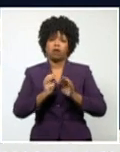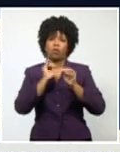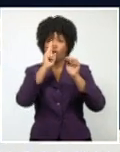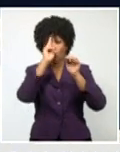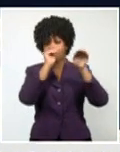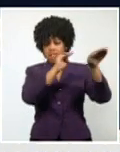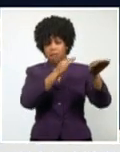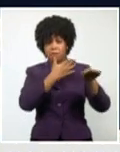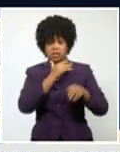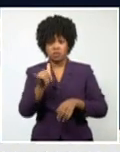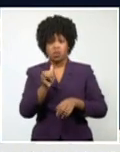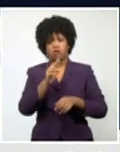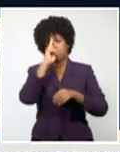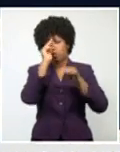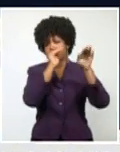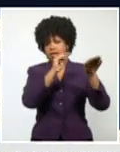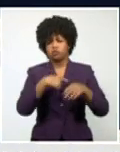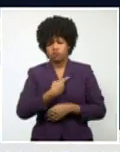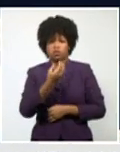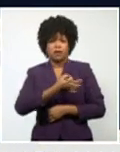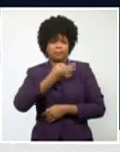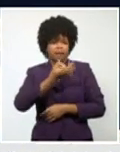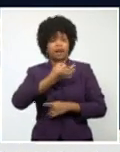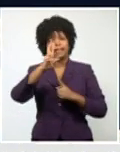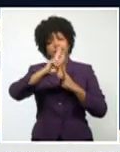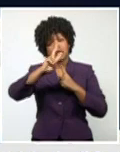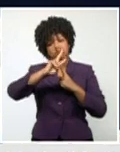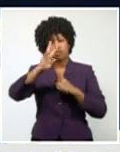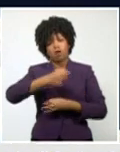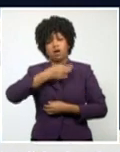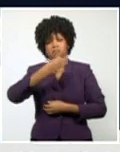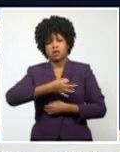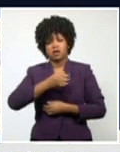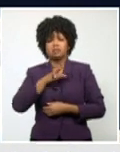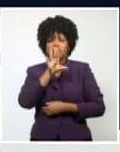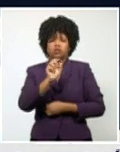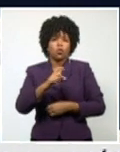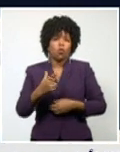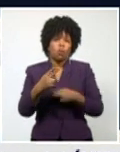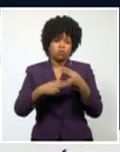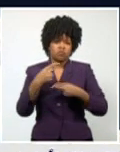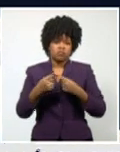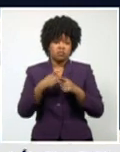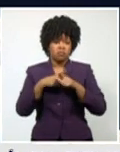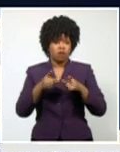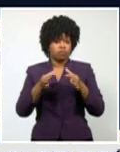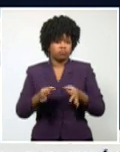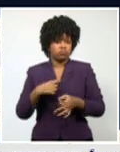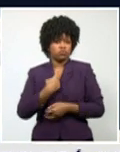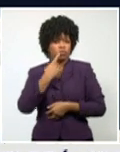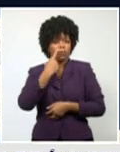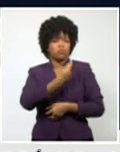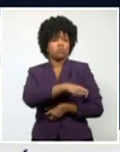que se ha explicado por la televisión, se ha dicho cómo es que se hace, pero realmente vemos que nuestra